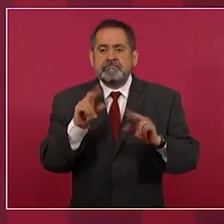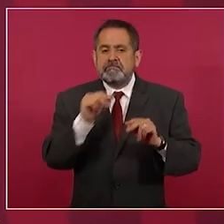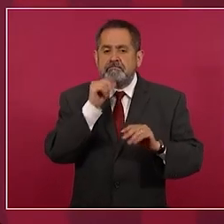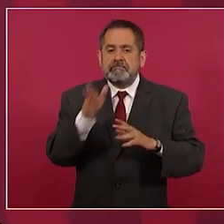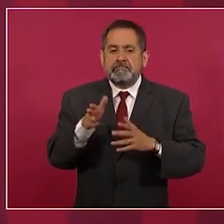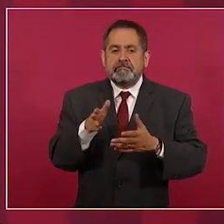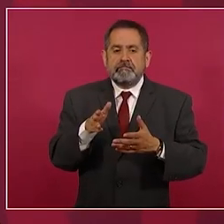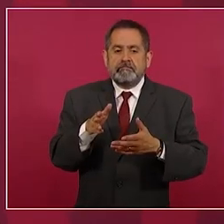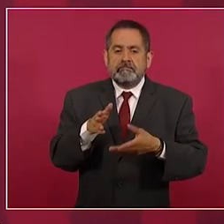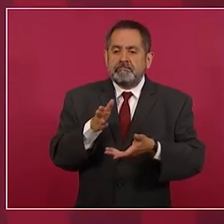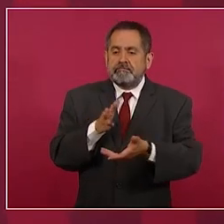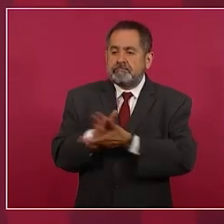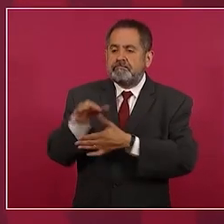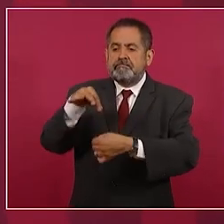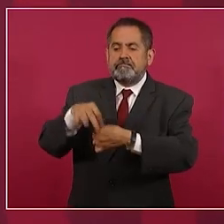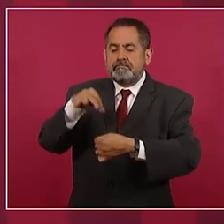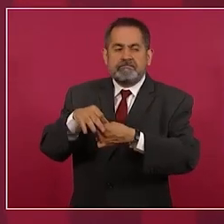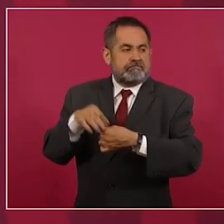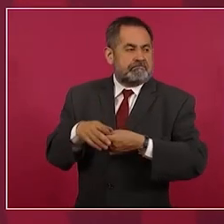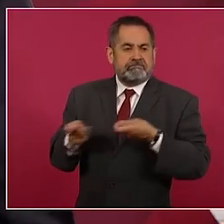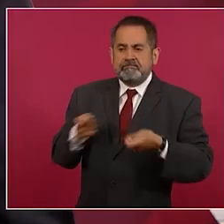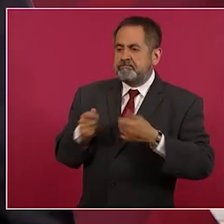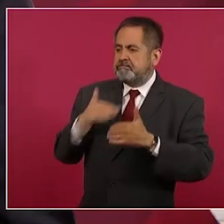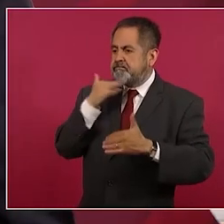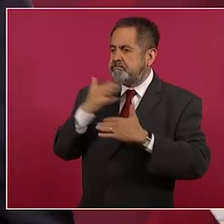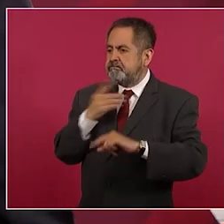en la elección.